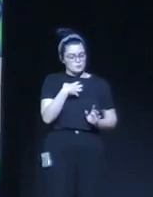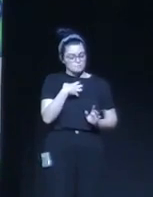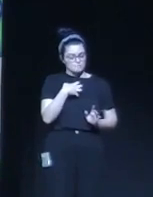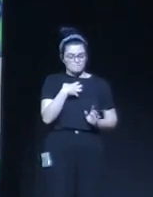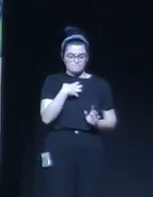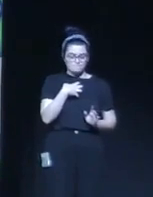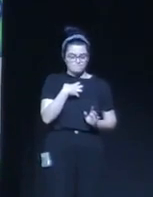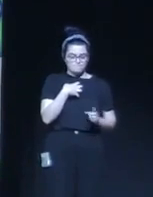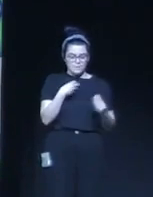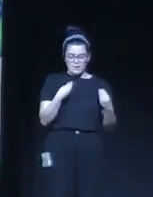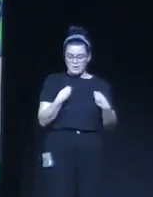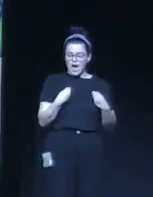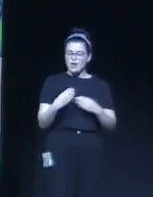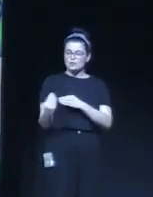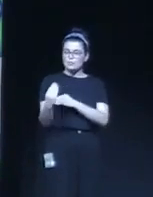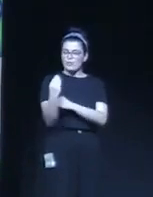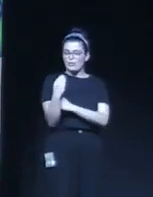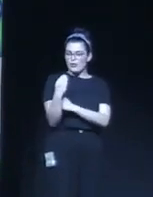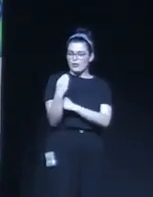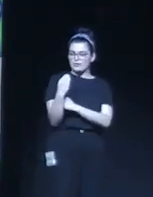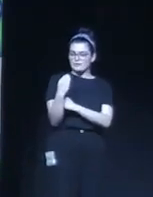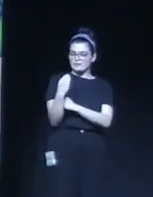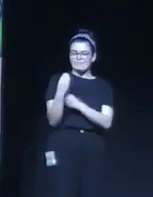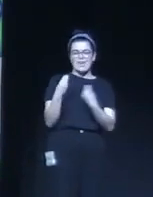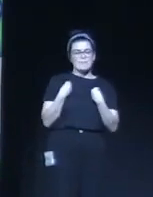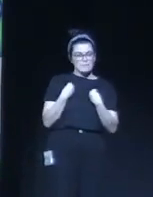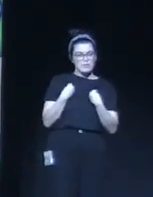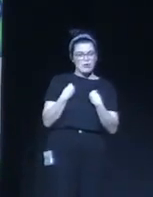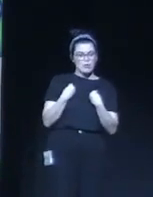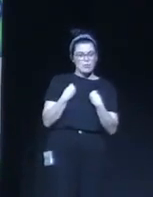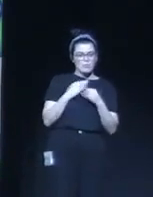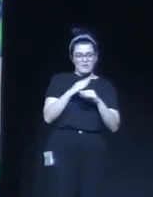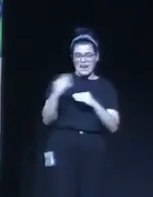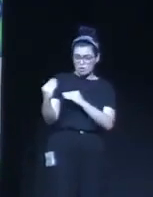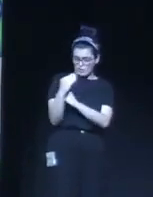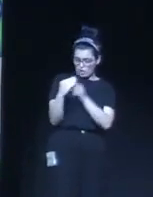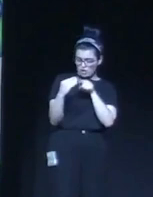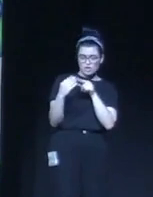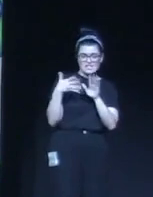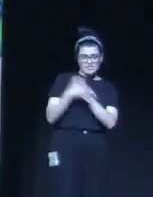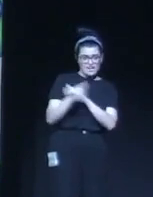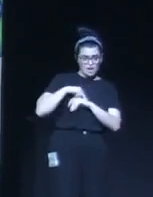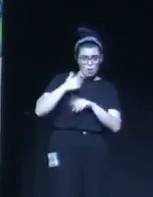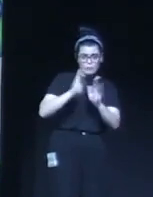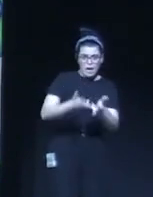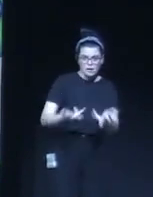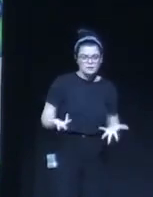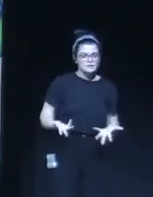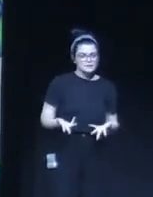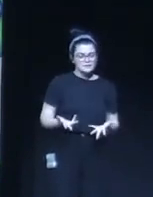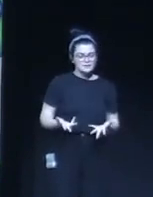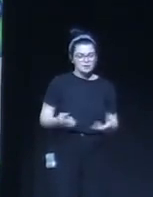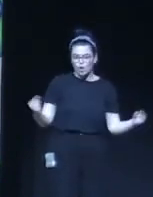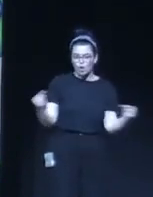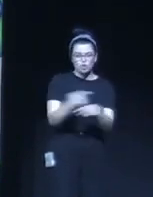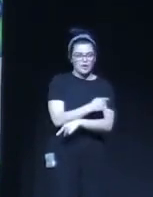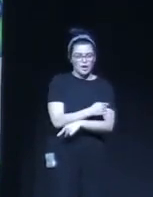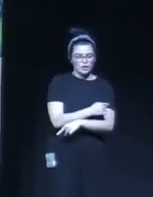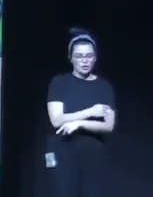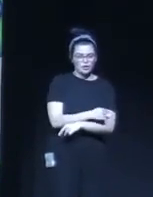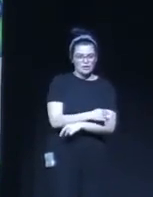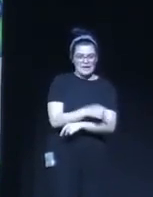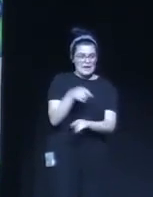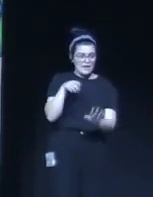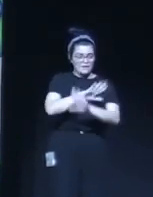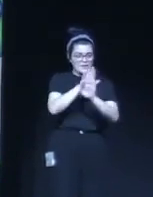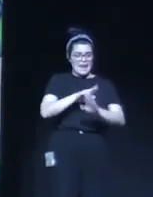vivir de unas subvenciones que quitan la dignidad. O sea, no hay debate. Cuando realmente, no hay debate, si hay un problema... Todos a casa. No hay... La cosa es clara,